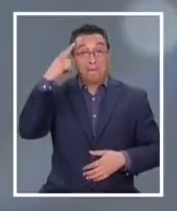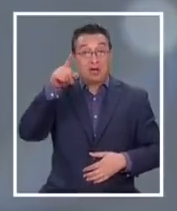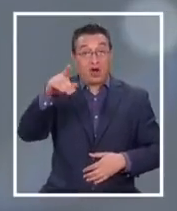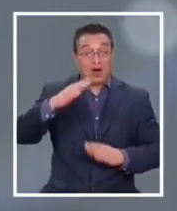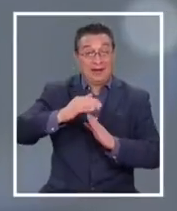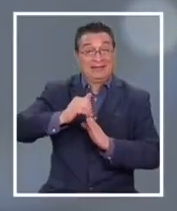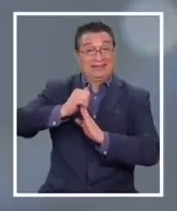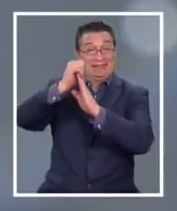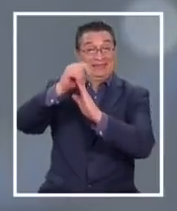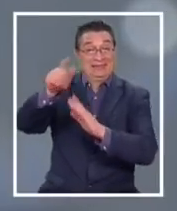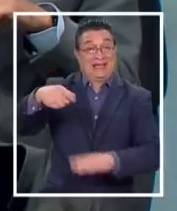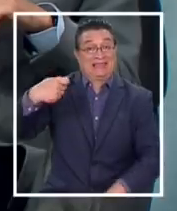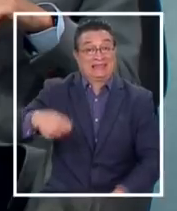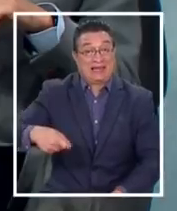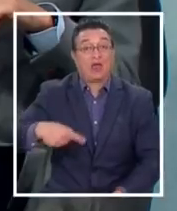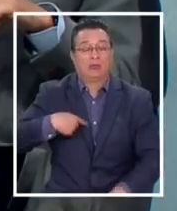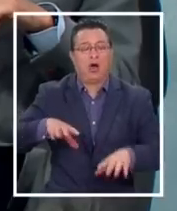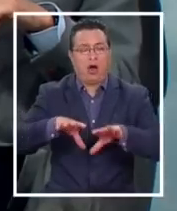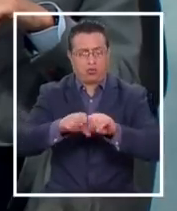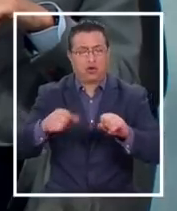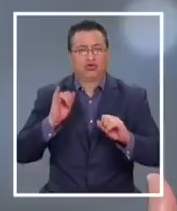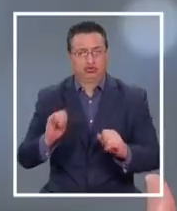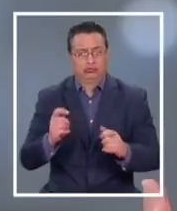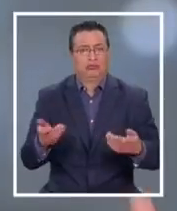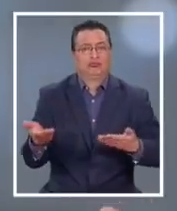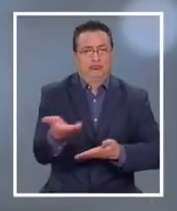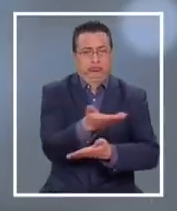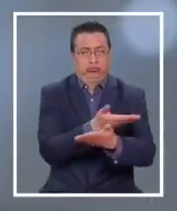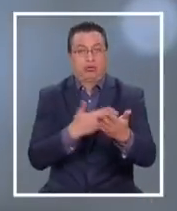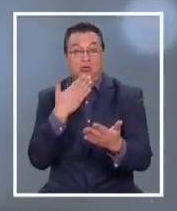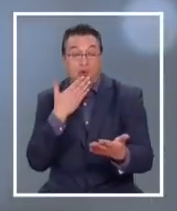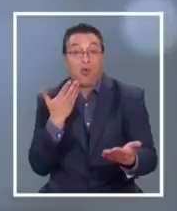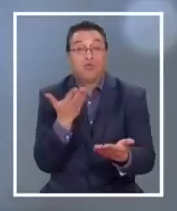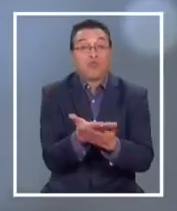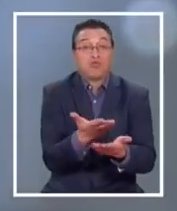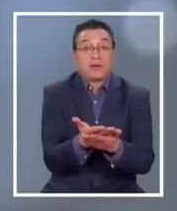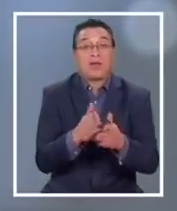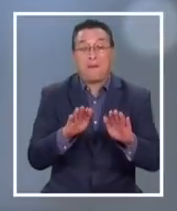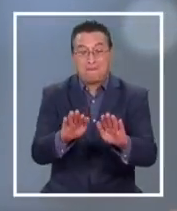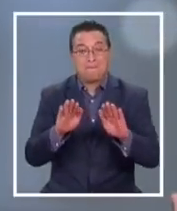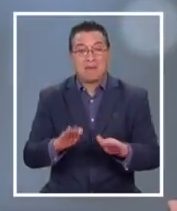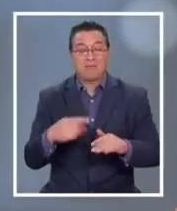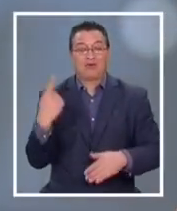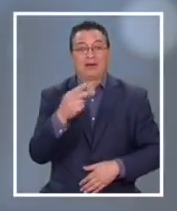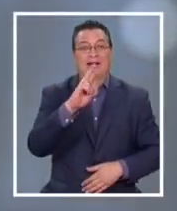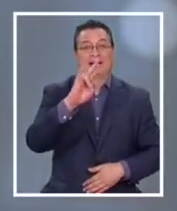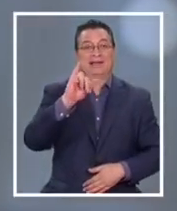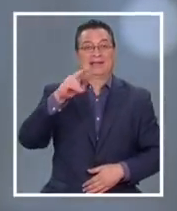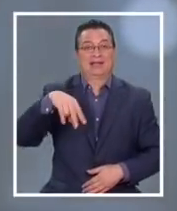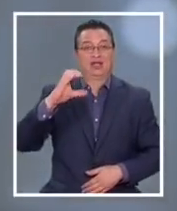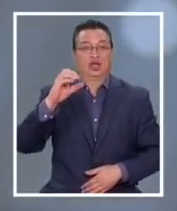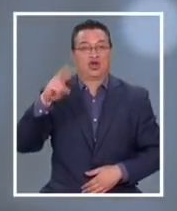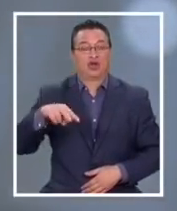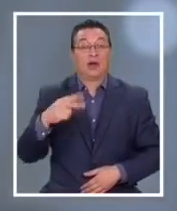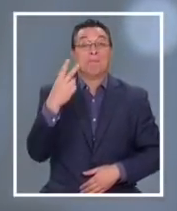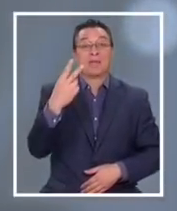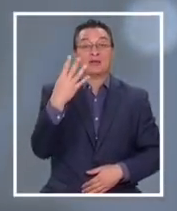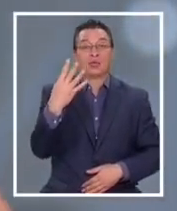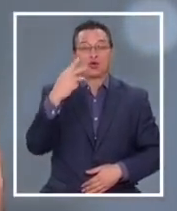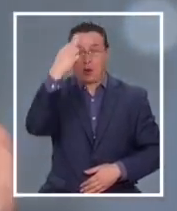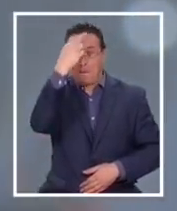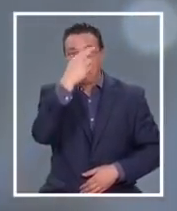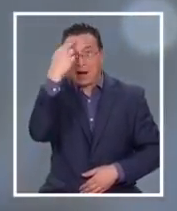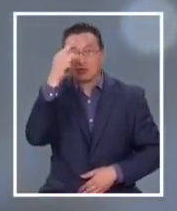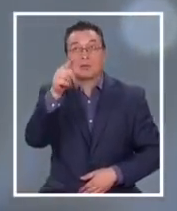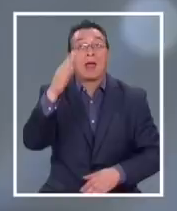ha liderado un esfuerzo muy amplio. Y lo que hicimos en esa propuesta fue la misma que hicimos con Jimena Rincón el 24 de marzo. Y